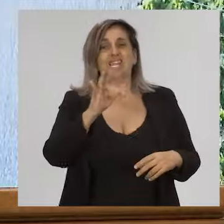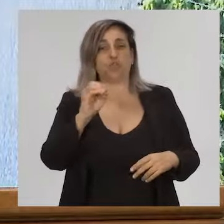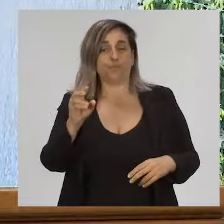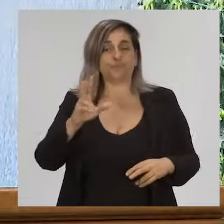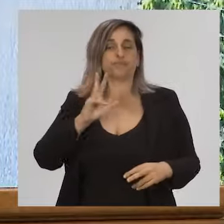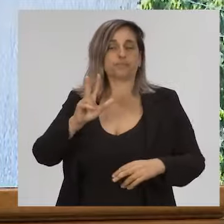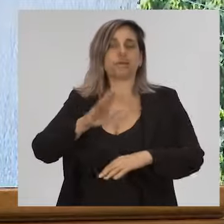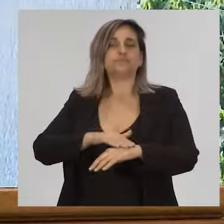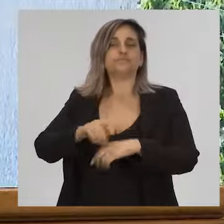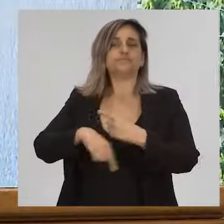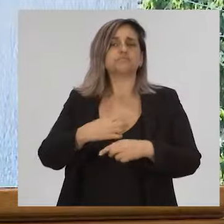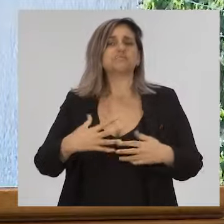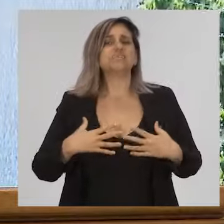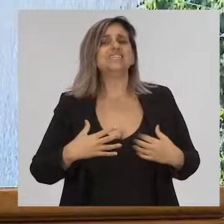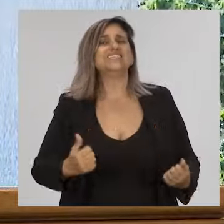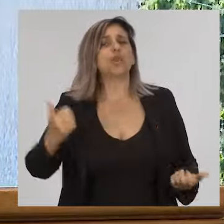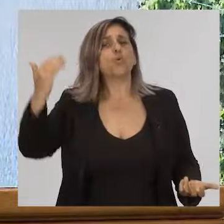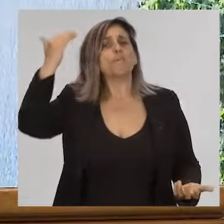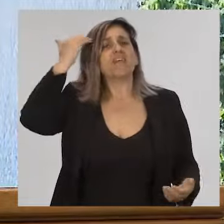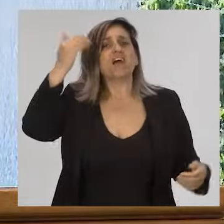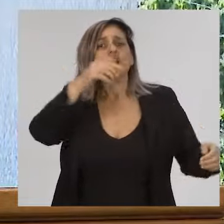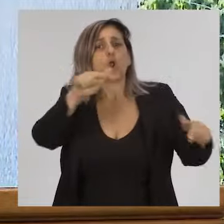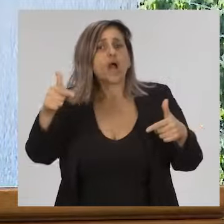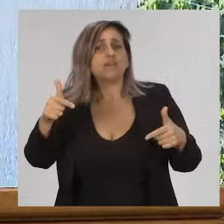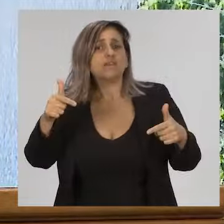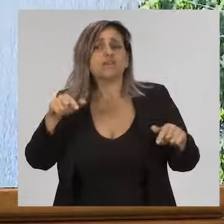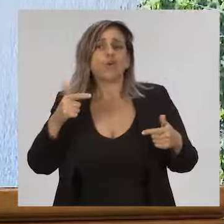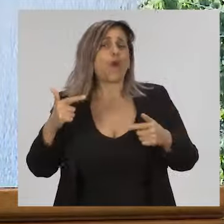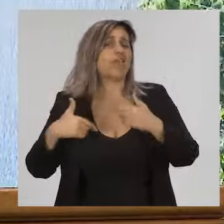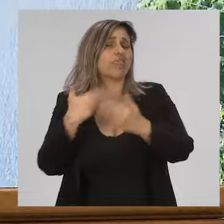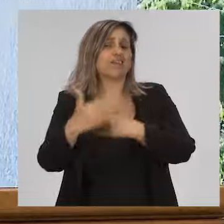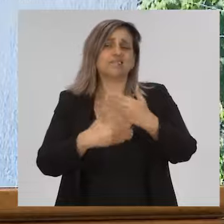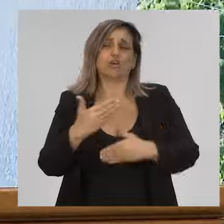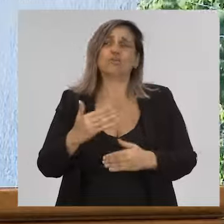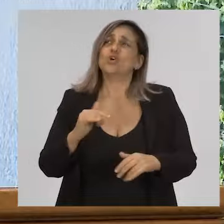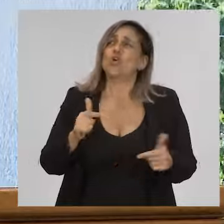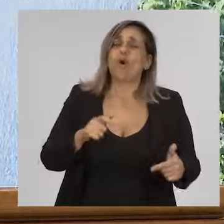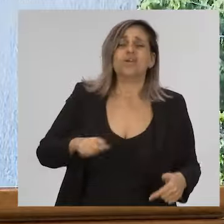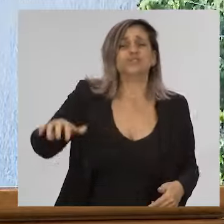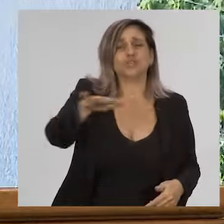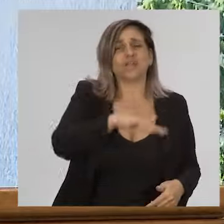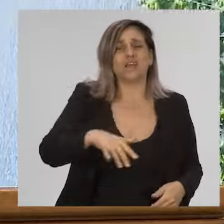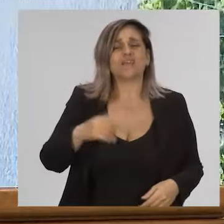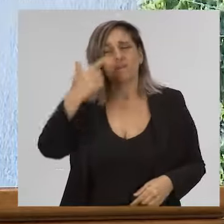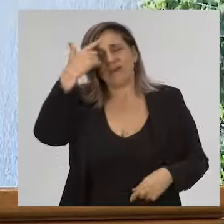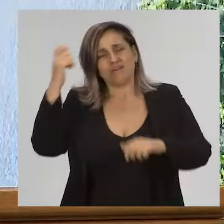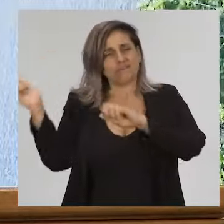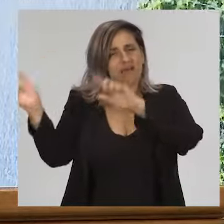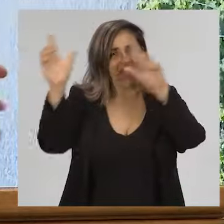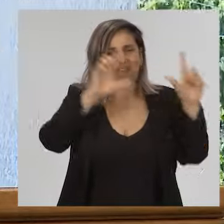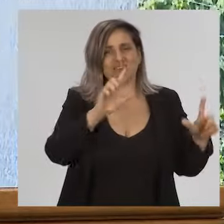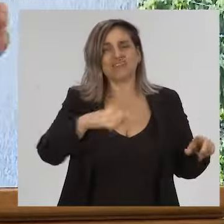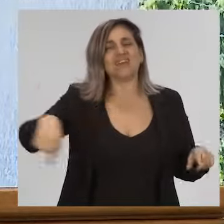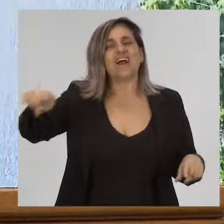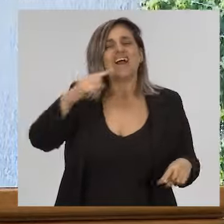Alito, que si no hay salud mental, no hay desarrollo social. Y a mí me vino a la imagen algo que seguramente a todos nos ha